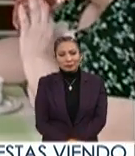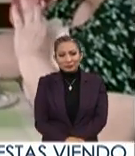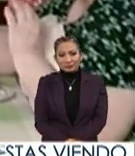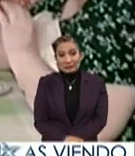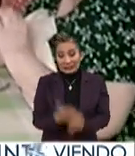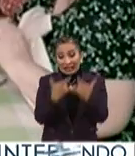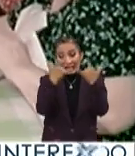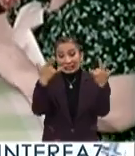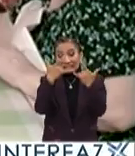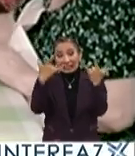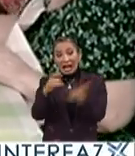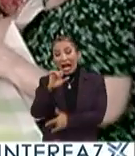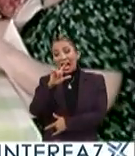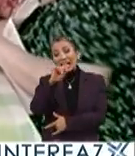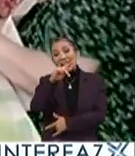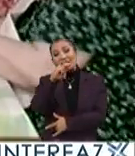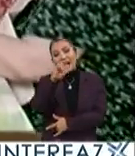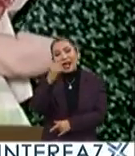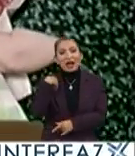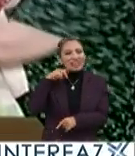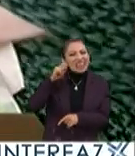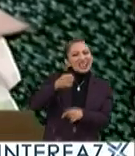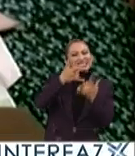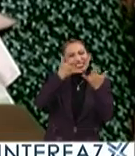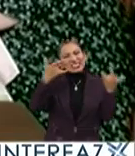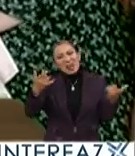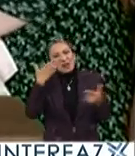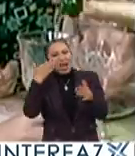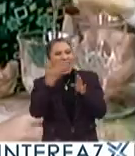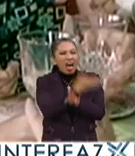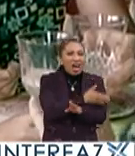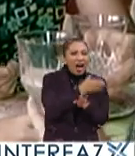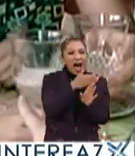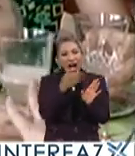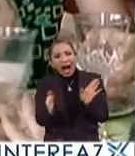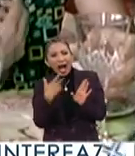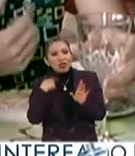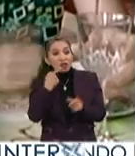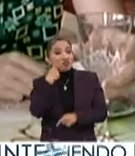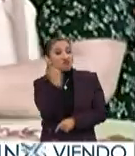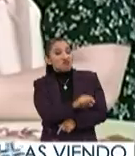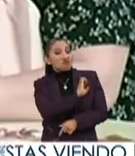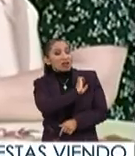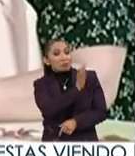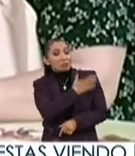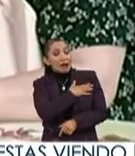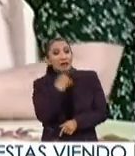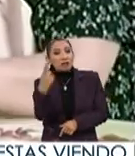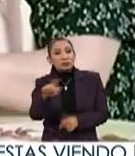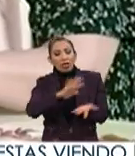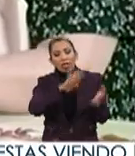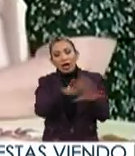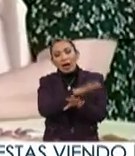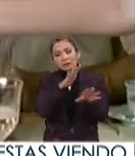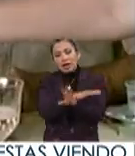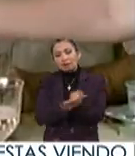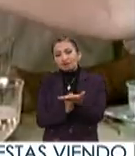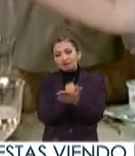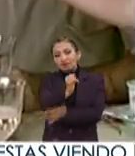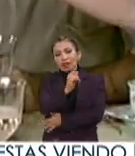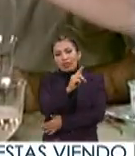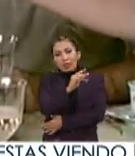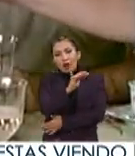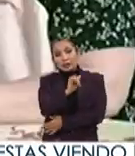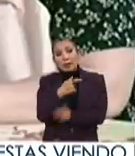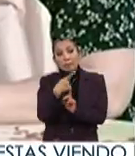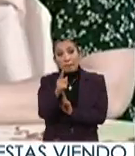con las historias de los Alcántara fuimos y venimos en el tiempo. Aquel, el de la dictadura española y su transición a la democracia,